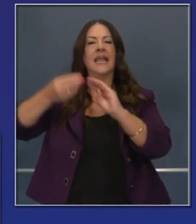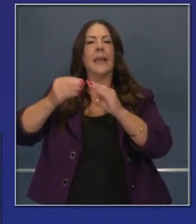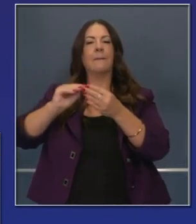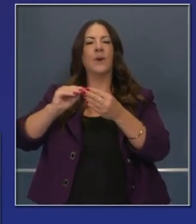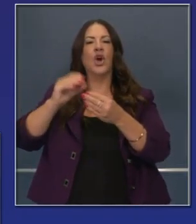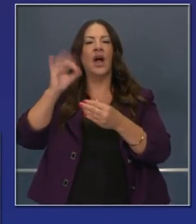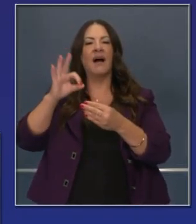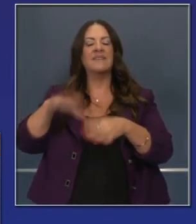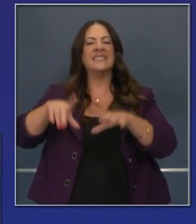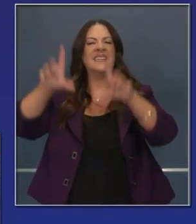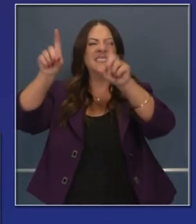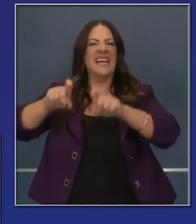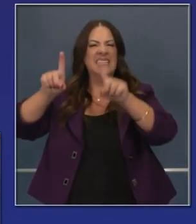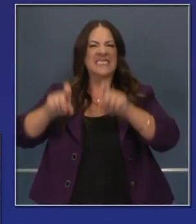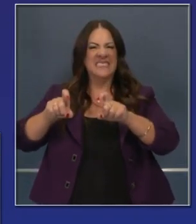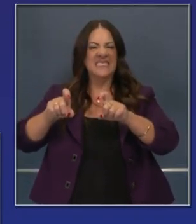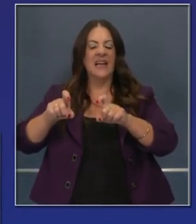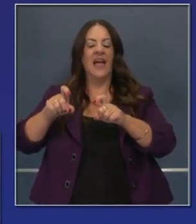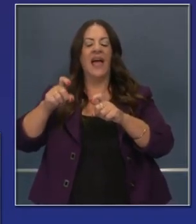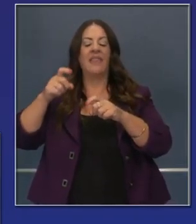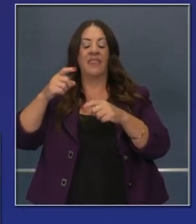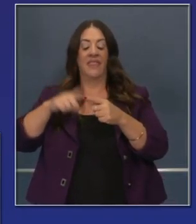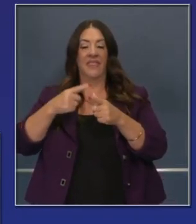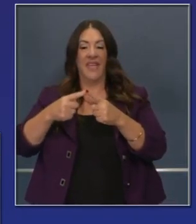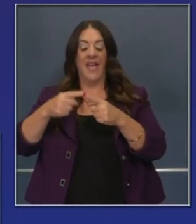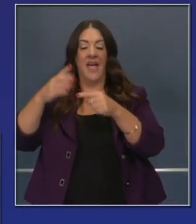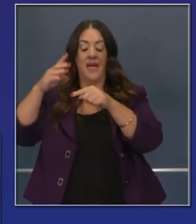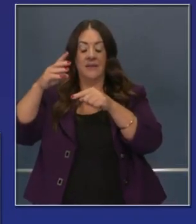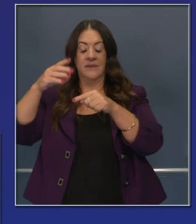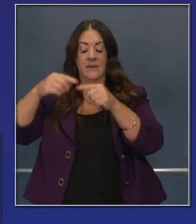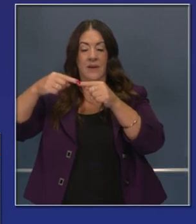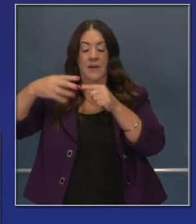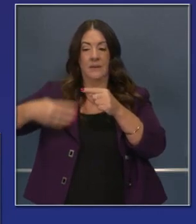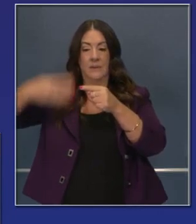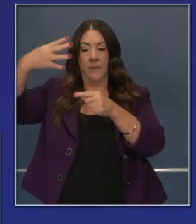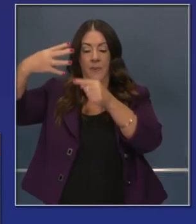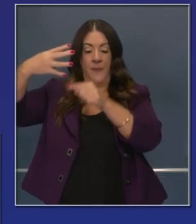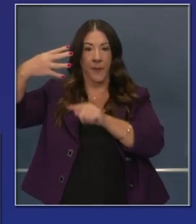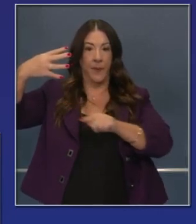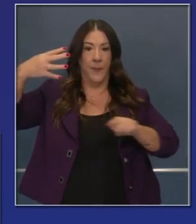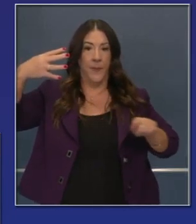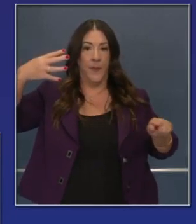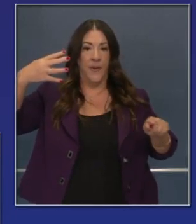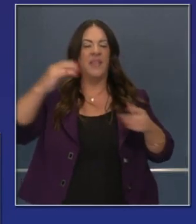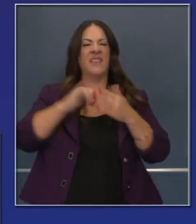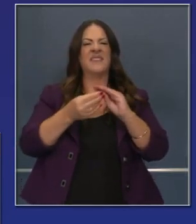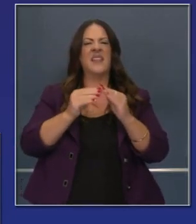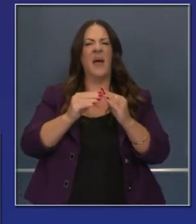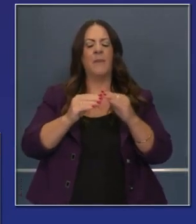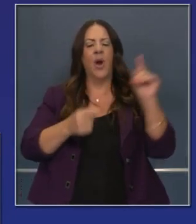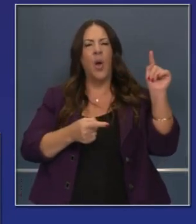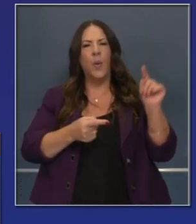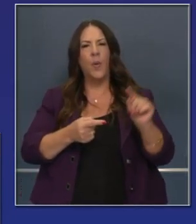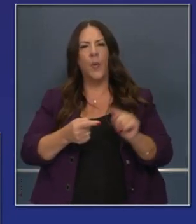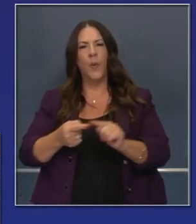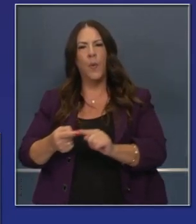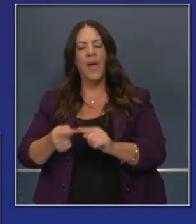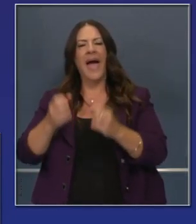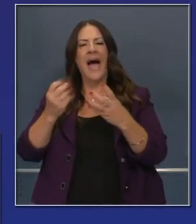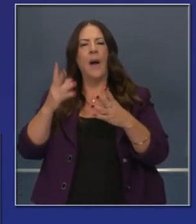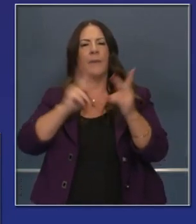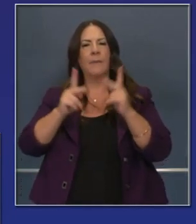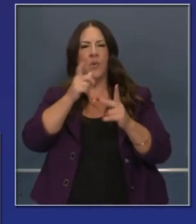cifra. Y estamos ahora lidiando con estos otros problemas de los incendios, impactando el promedio